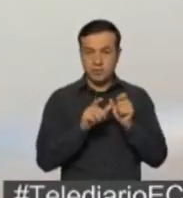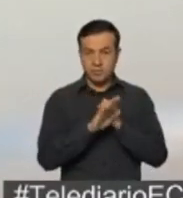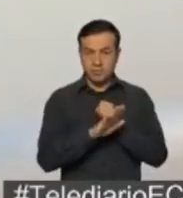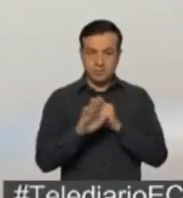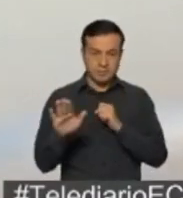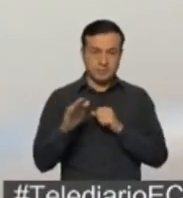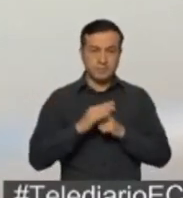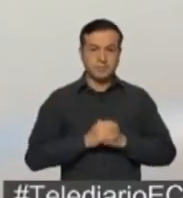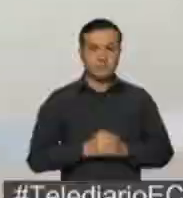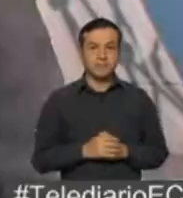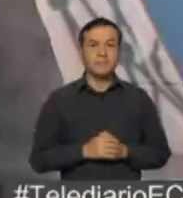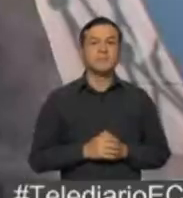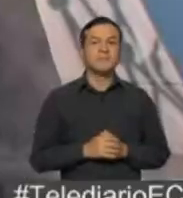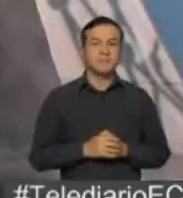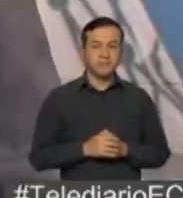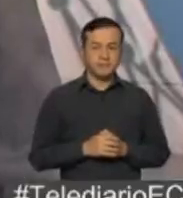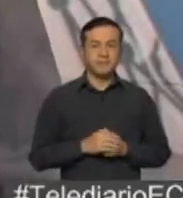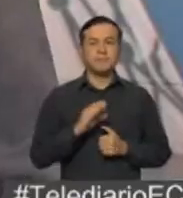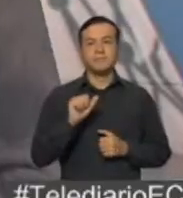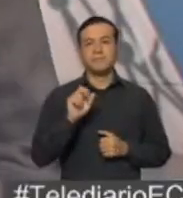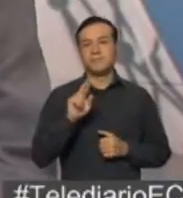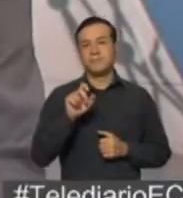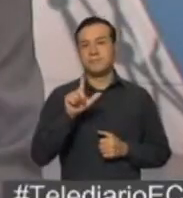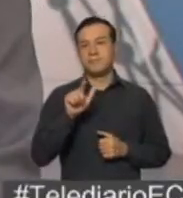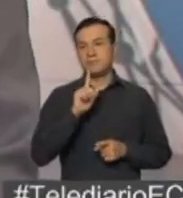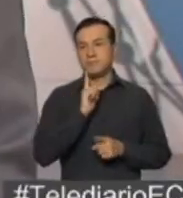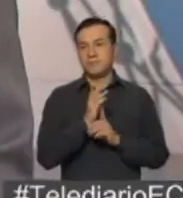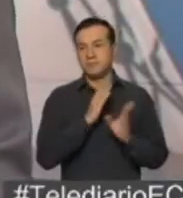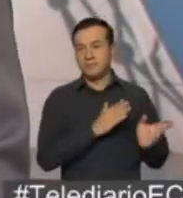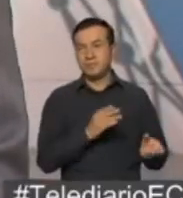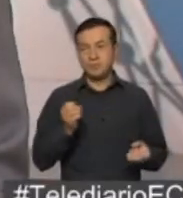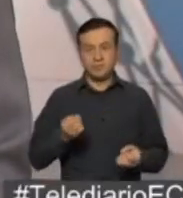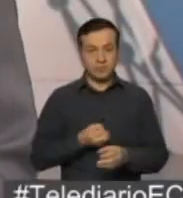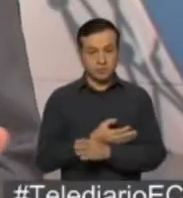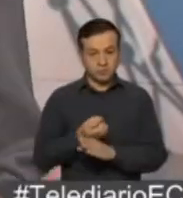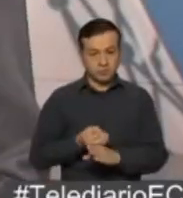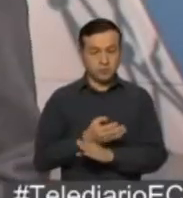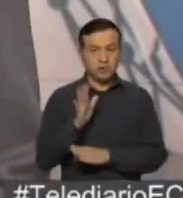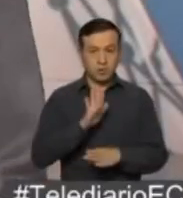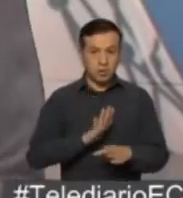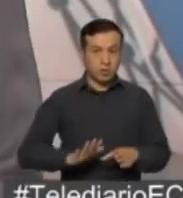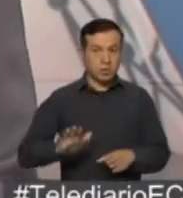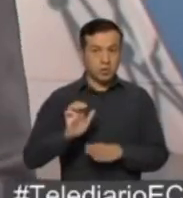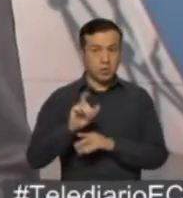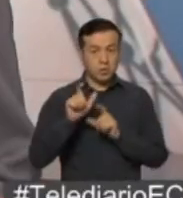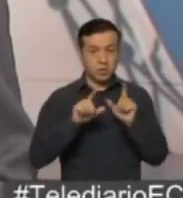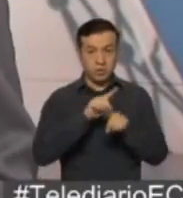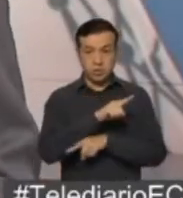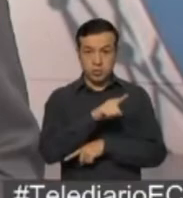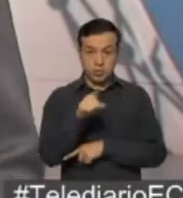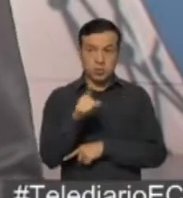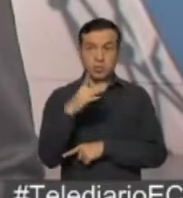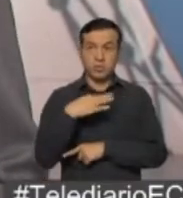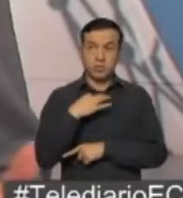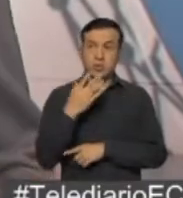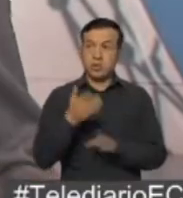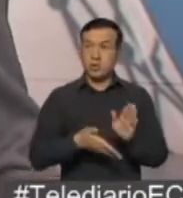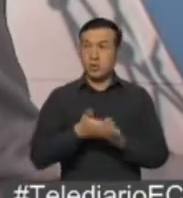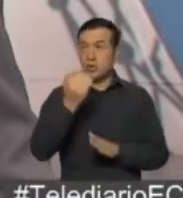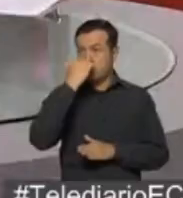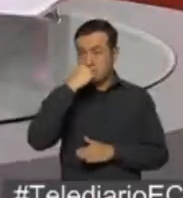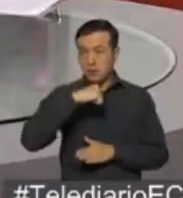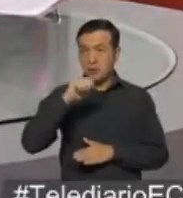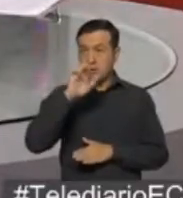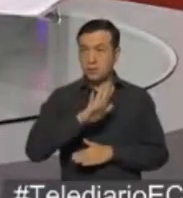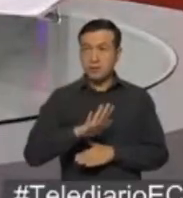ciudadanía en este feriado. Bueno, Carla, ¿qué puede usted sugerir a los ecuatorianos que están dispuestos a viajar y recorrer